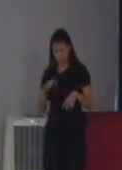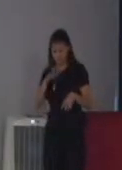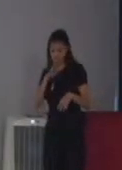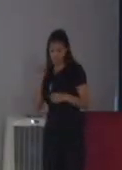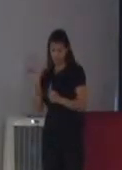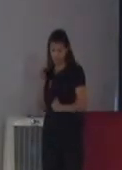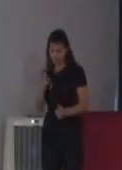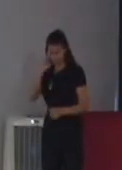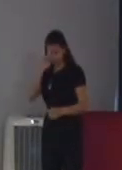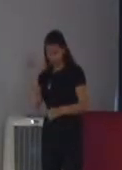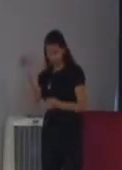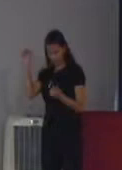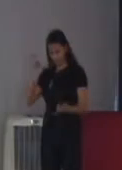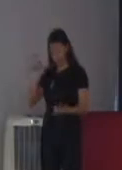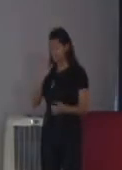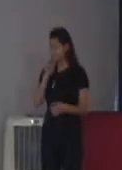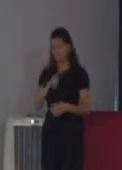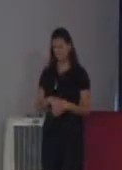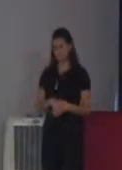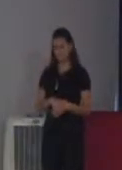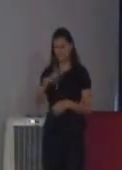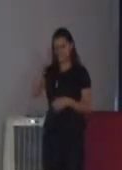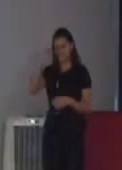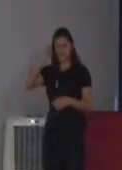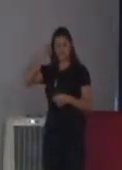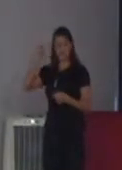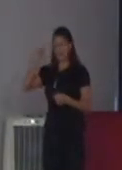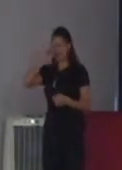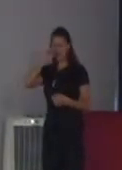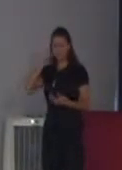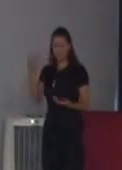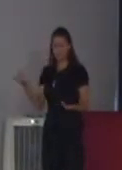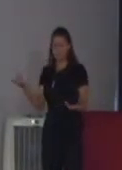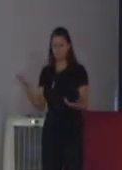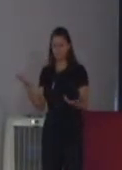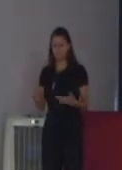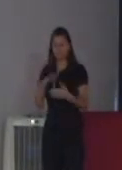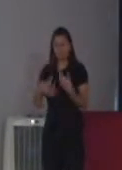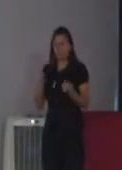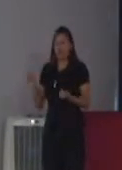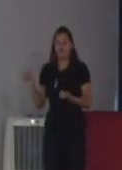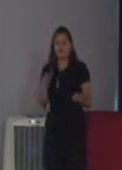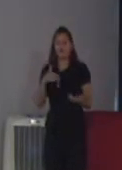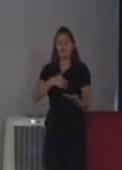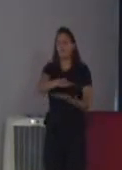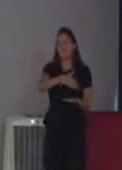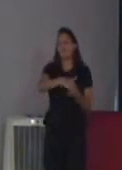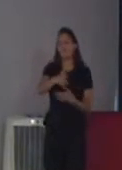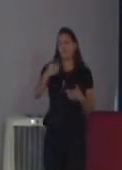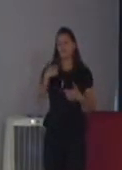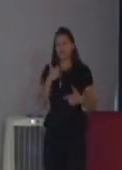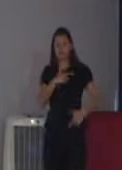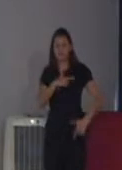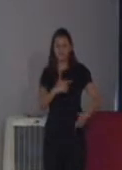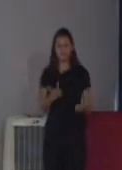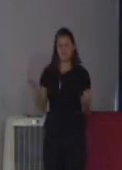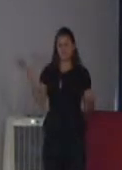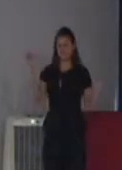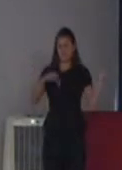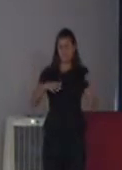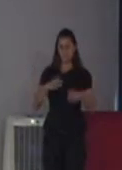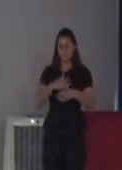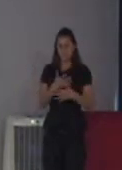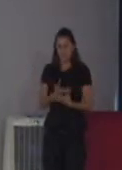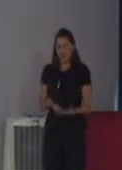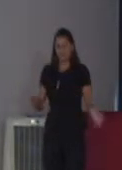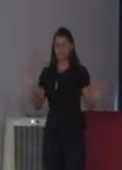directamente el gobierno alemán, porque o el Estado alemán en su momento, porque todo se iba directamente para la guerra. Entonces, ¿qué hacían